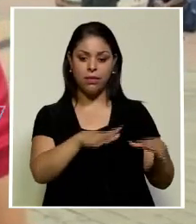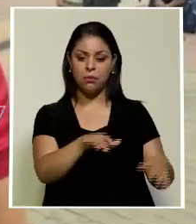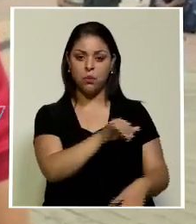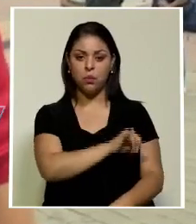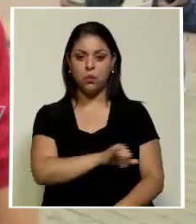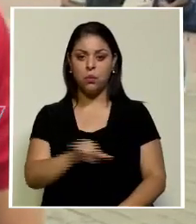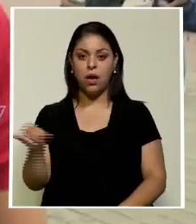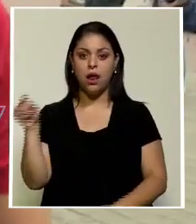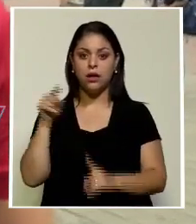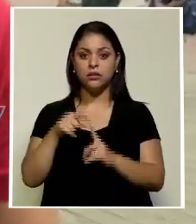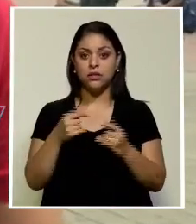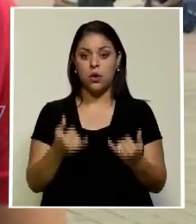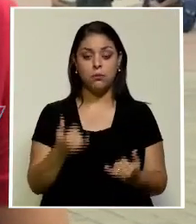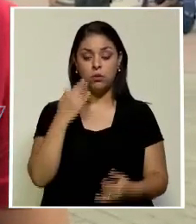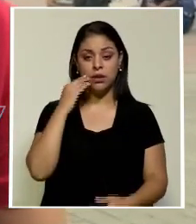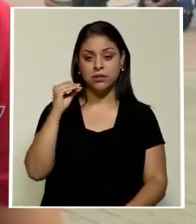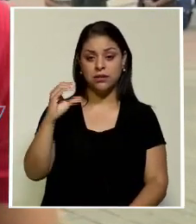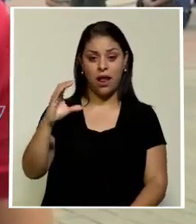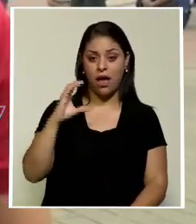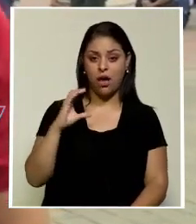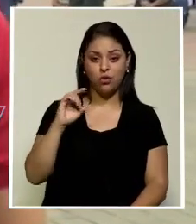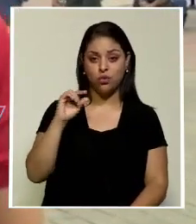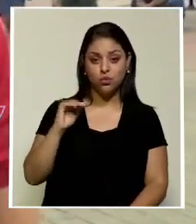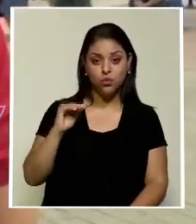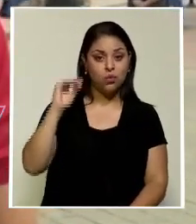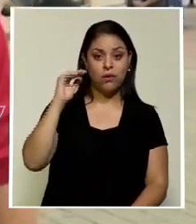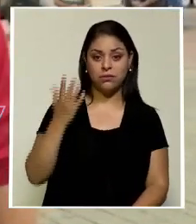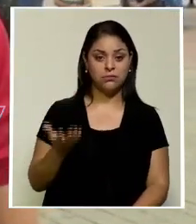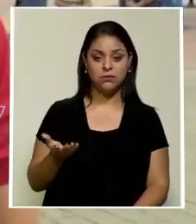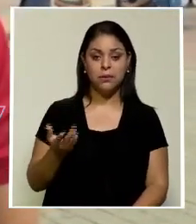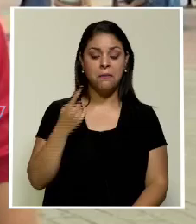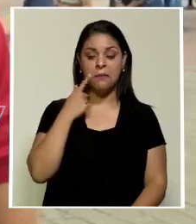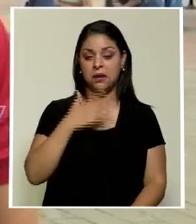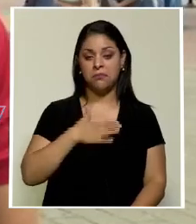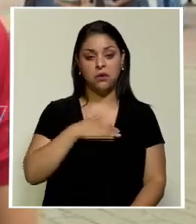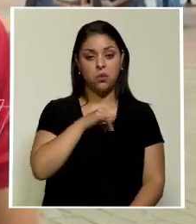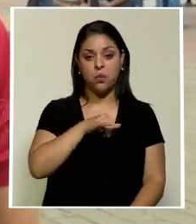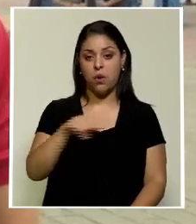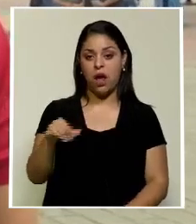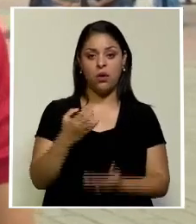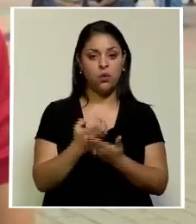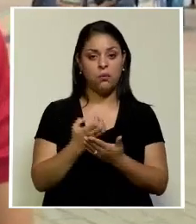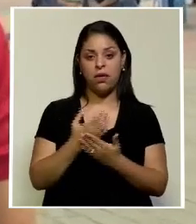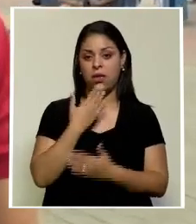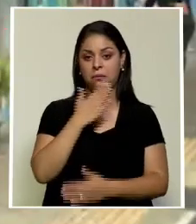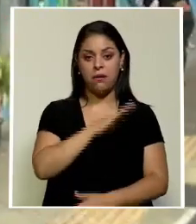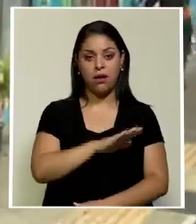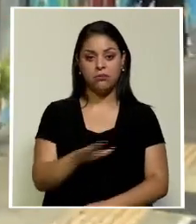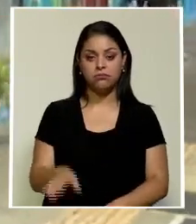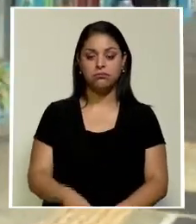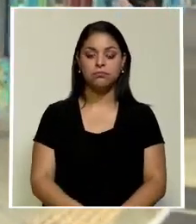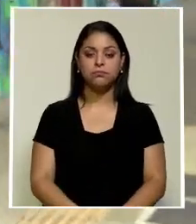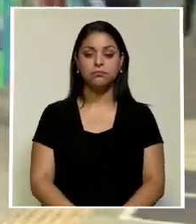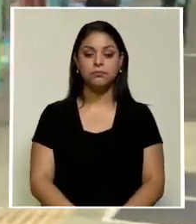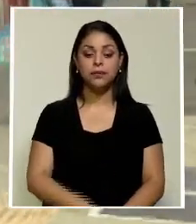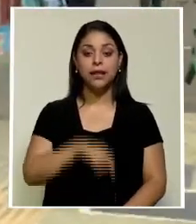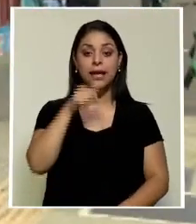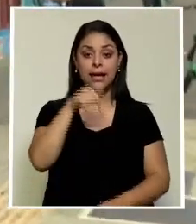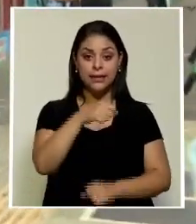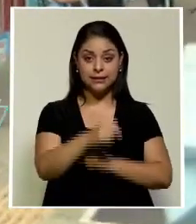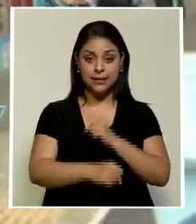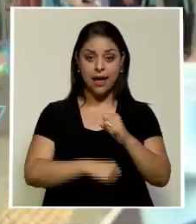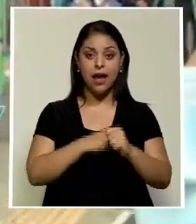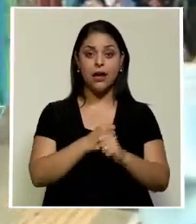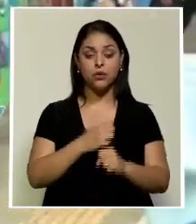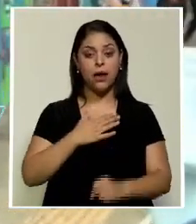Porque los salarios no lo suben. Entonces, para mí sigue igual la economía de mal, ¿verdad? Este año, a